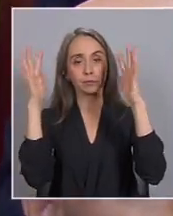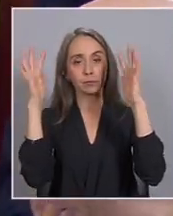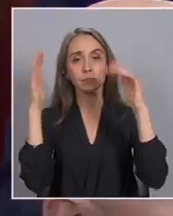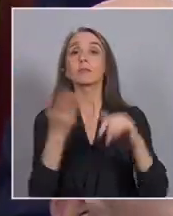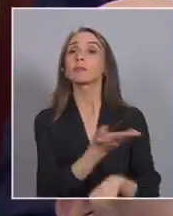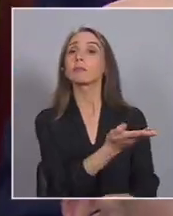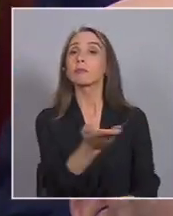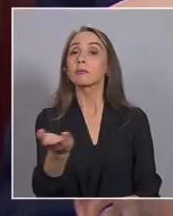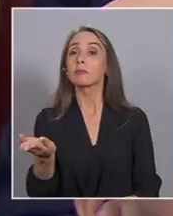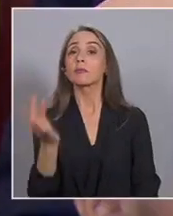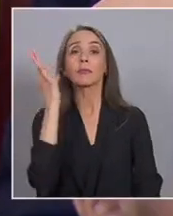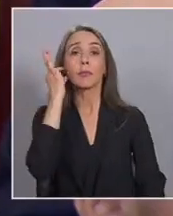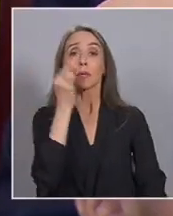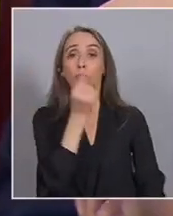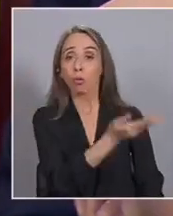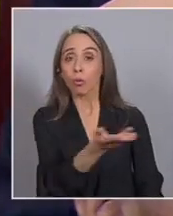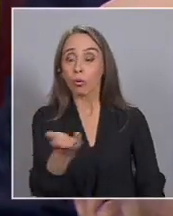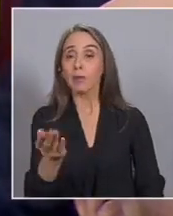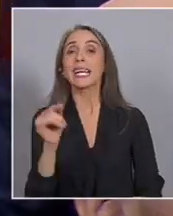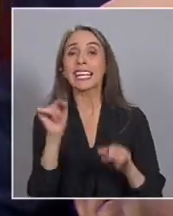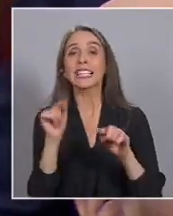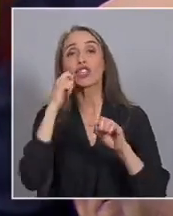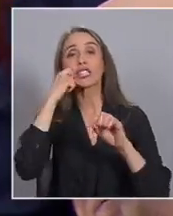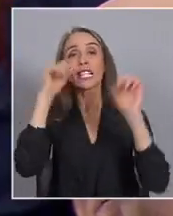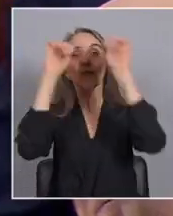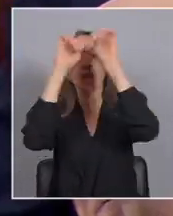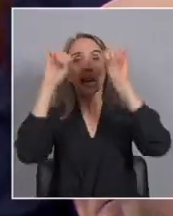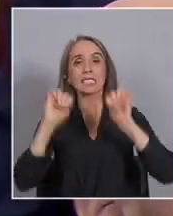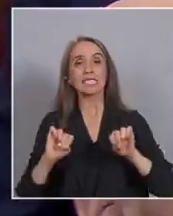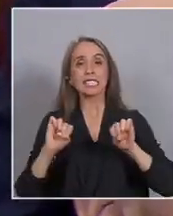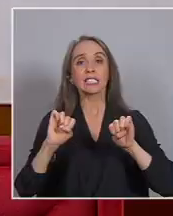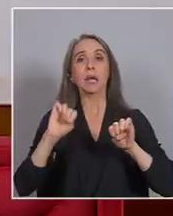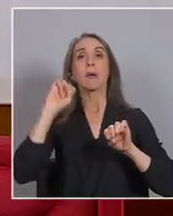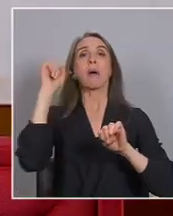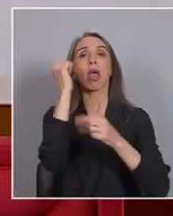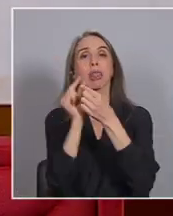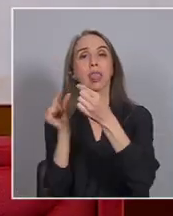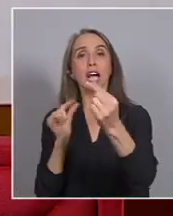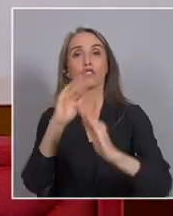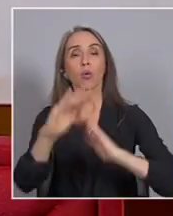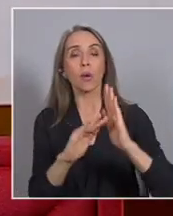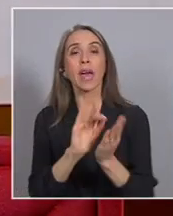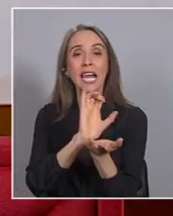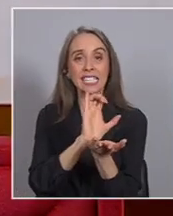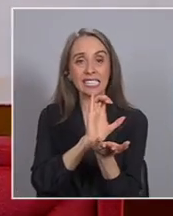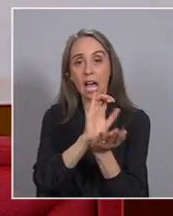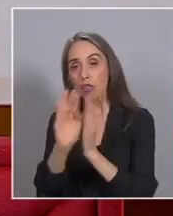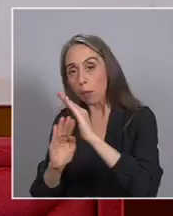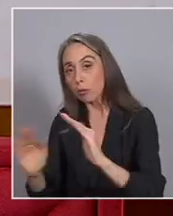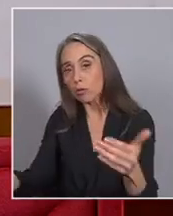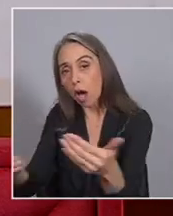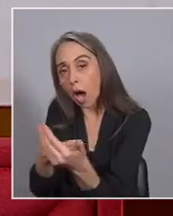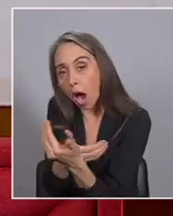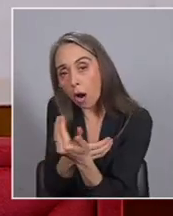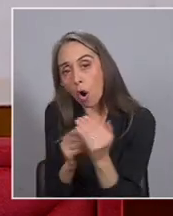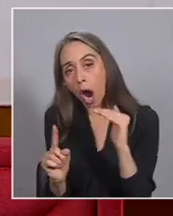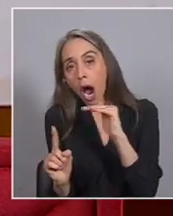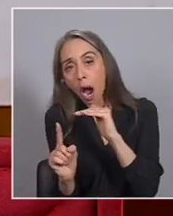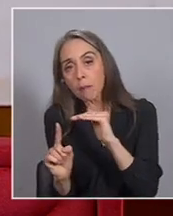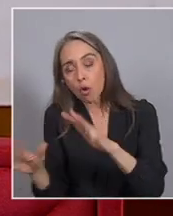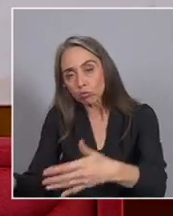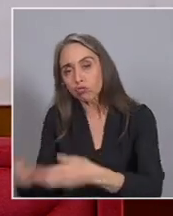estimados y estimadas, de eso se trata un sistema nacional de cuidados, de un Estado que protege, acoge, apoya y